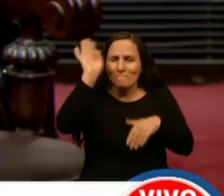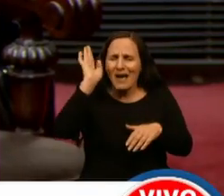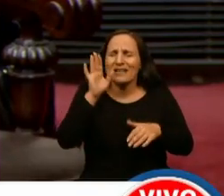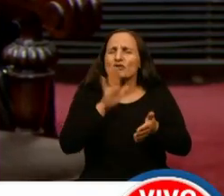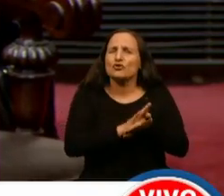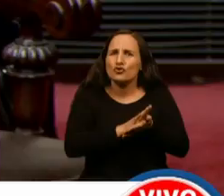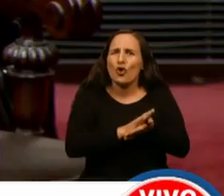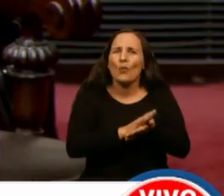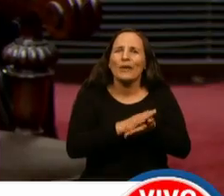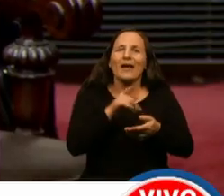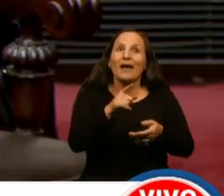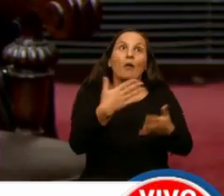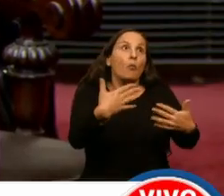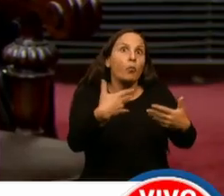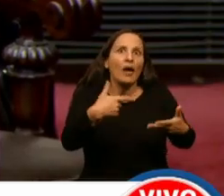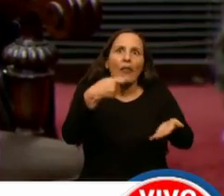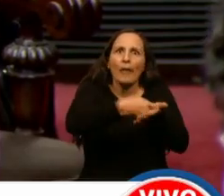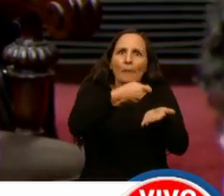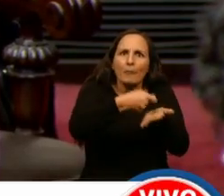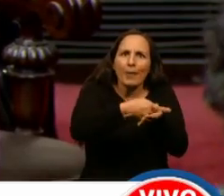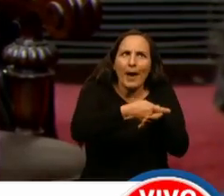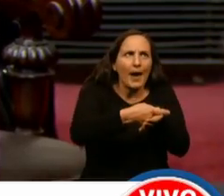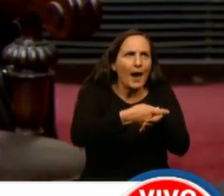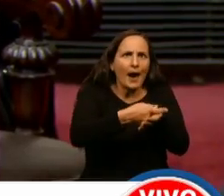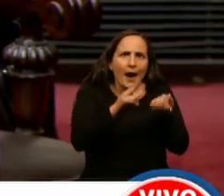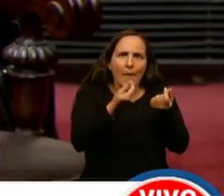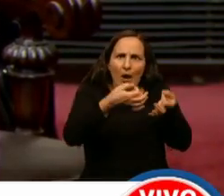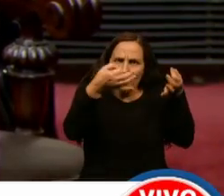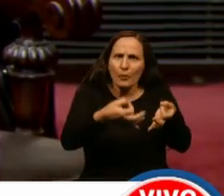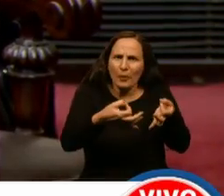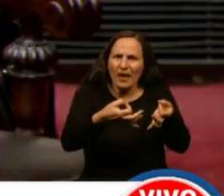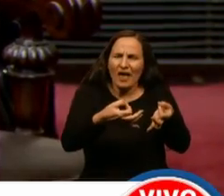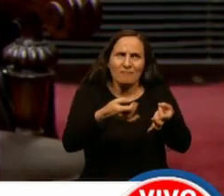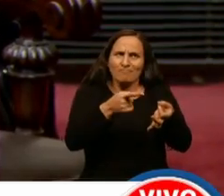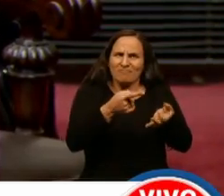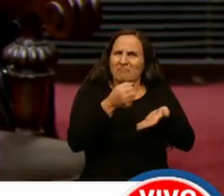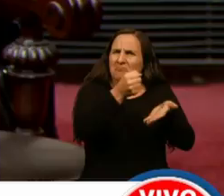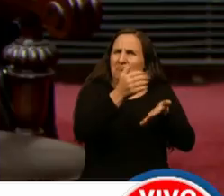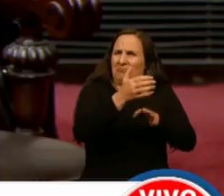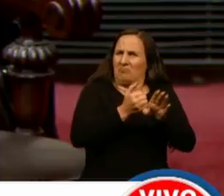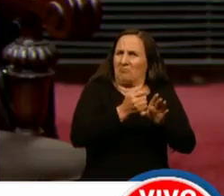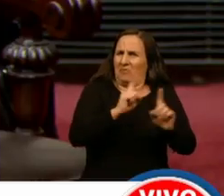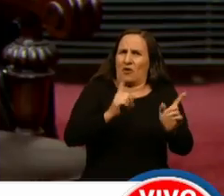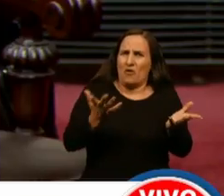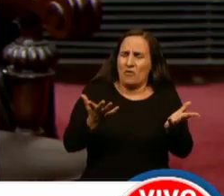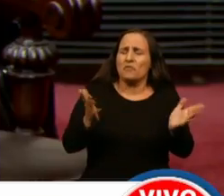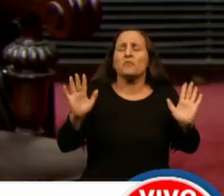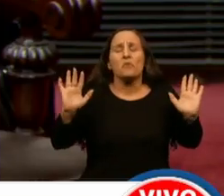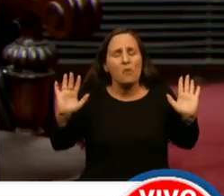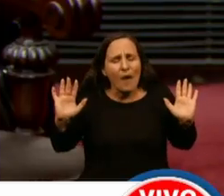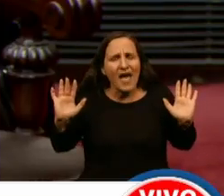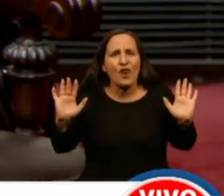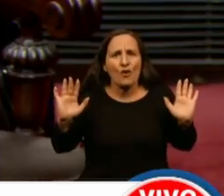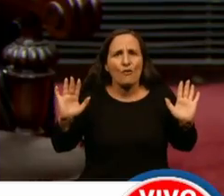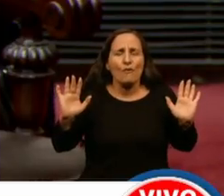sobre aquellos que más pueden y pueden pagar la tarifa y que no deberían entrar en este universo bueno yo creo